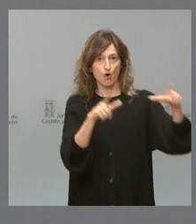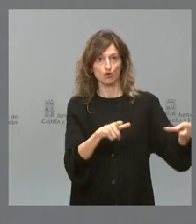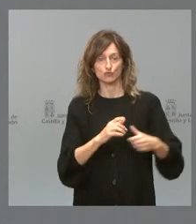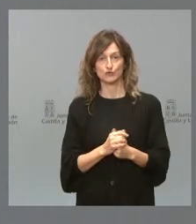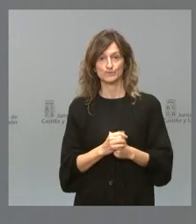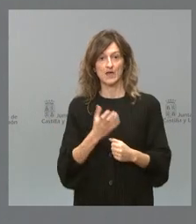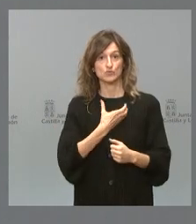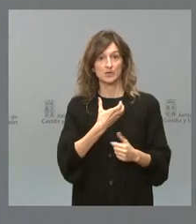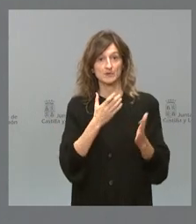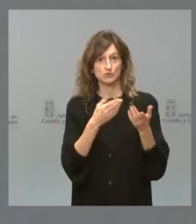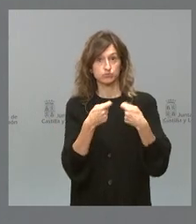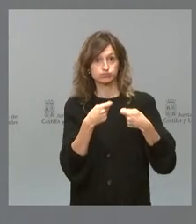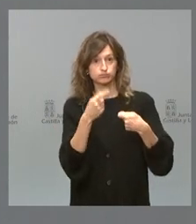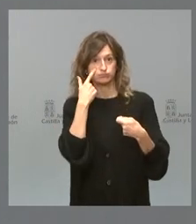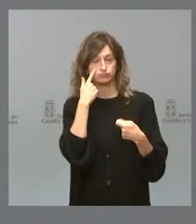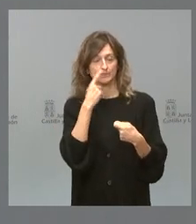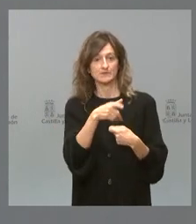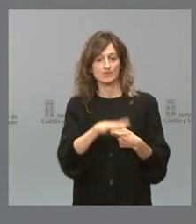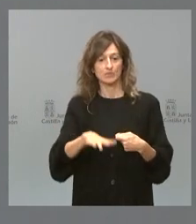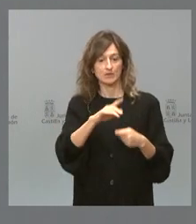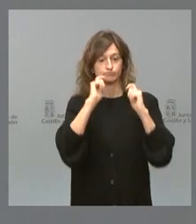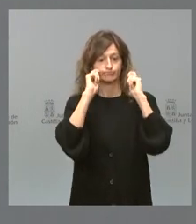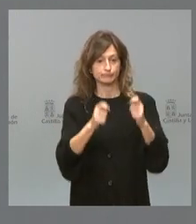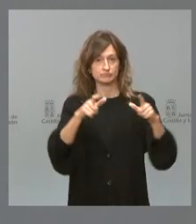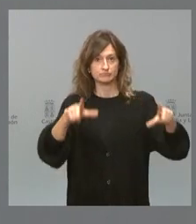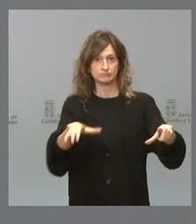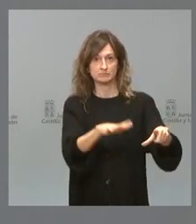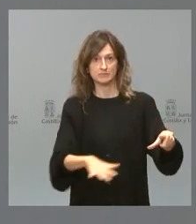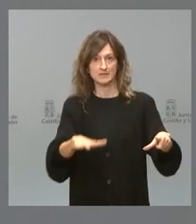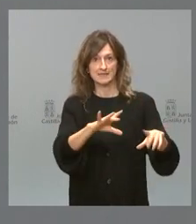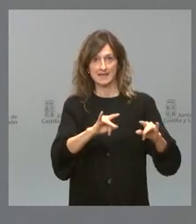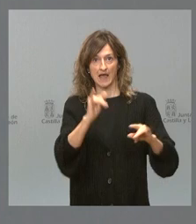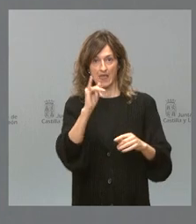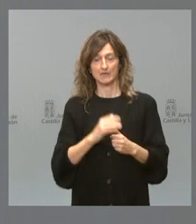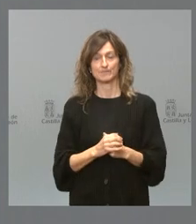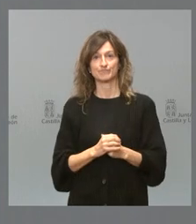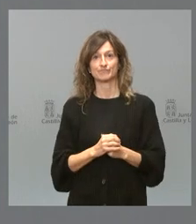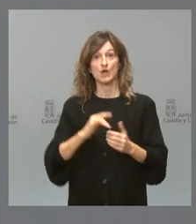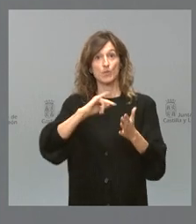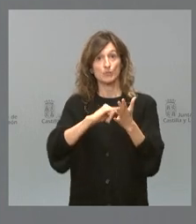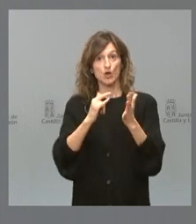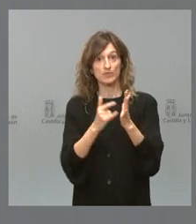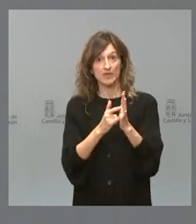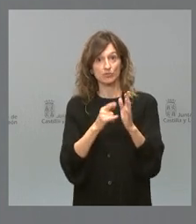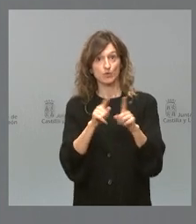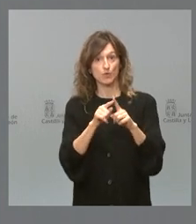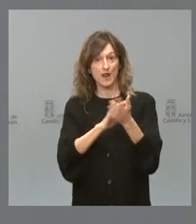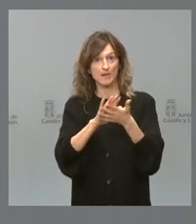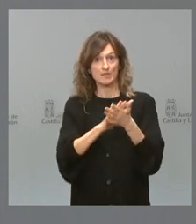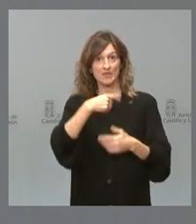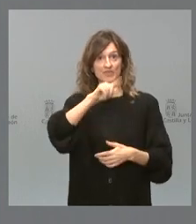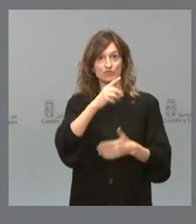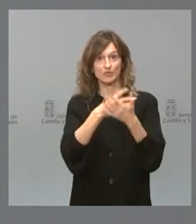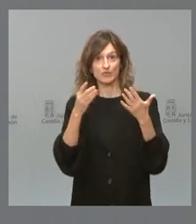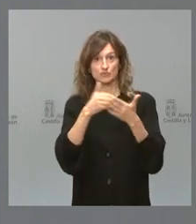colabora con el ayuntamiento y Por tanto se identificó ya la nueva ubicación y esos terrenos se disponen un proyecto como este que estamos hablando 118